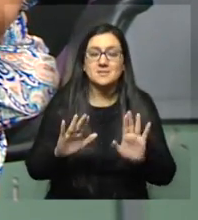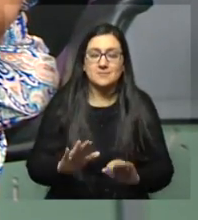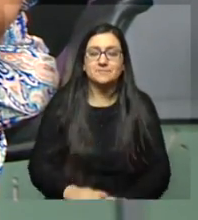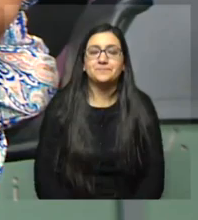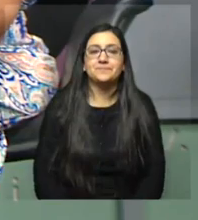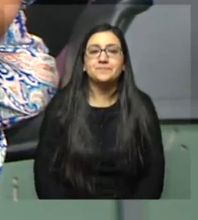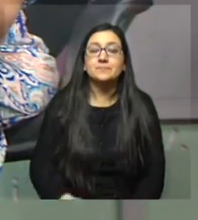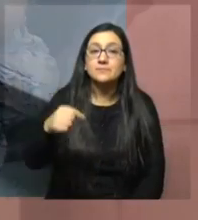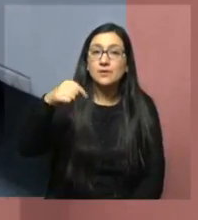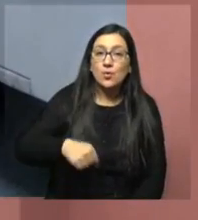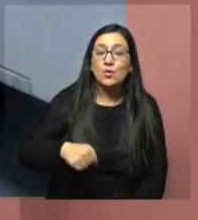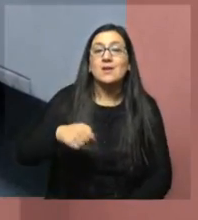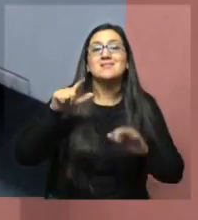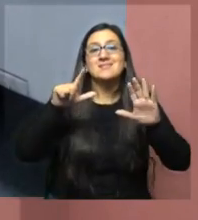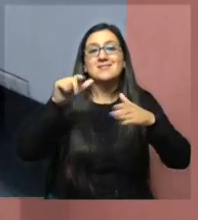Mire, hoy a las